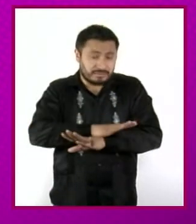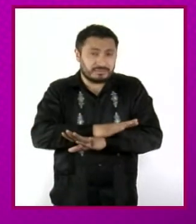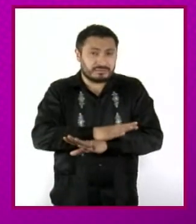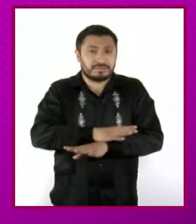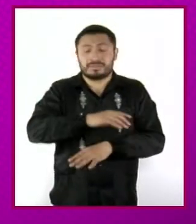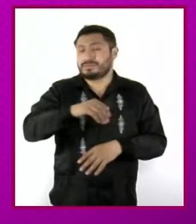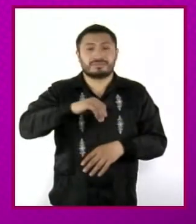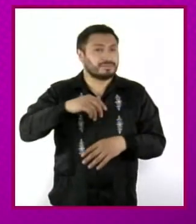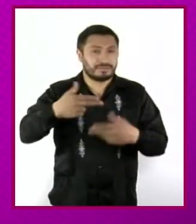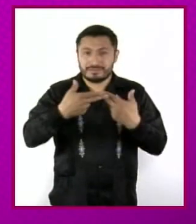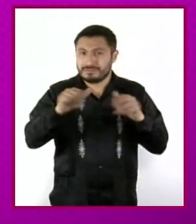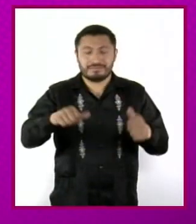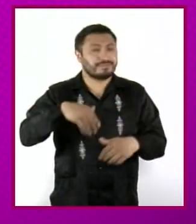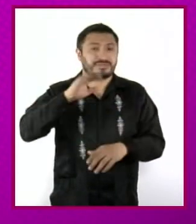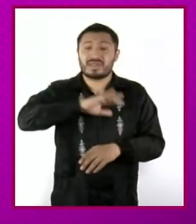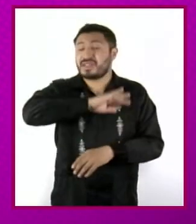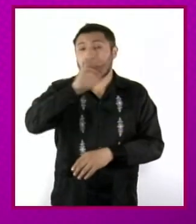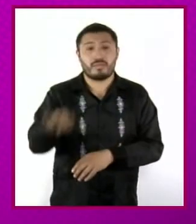Nadie quiere morir.